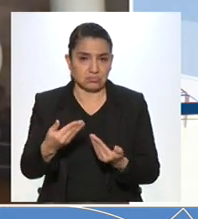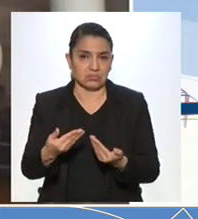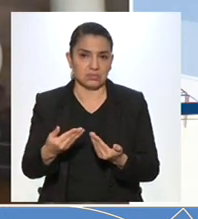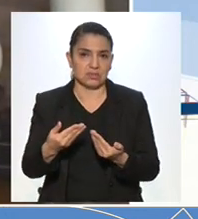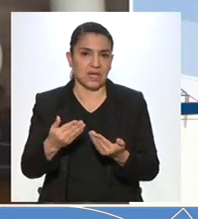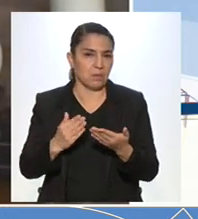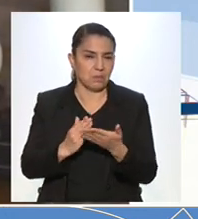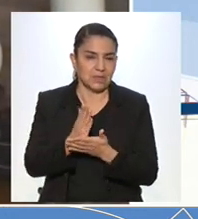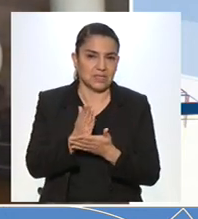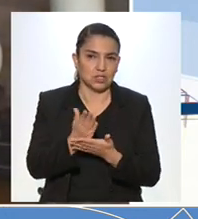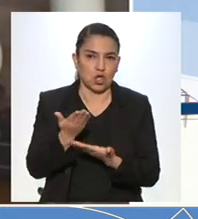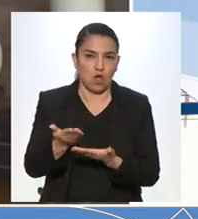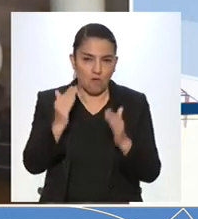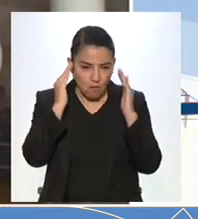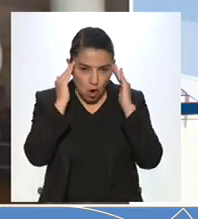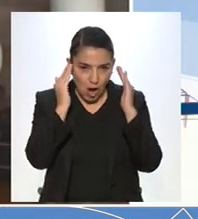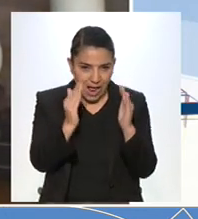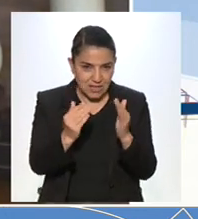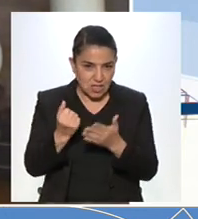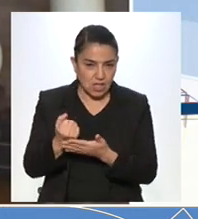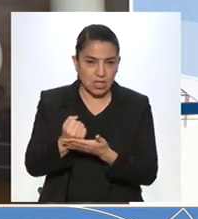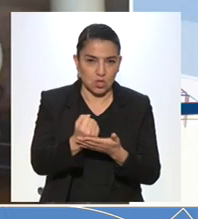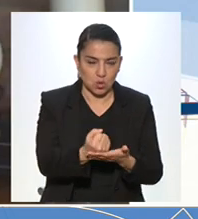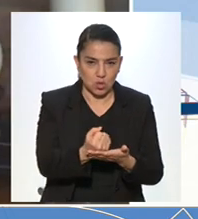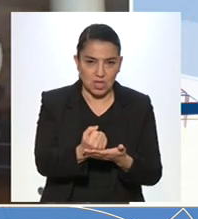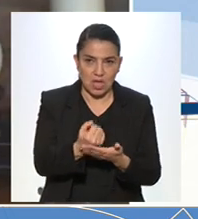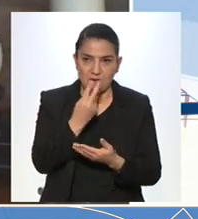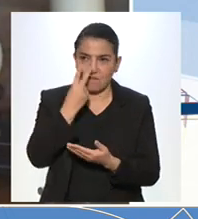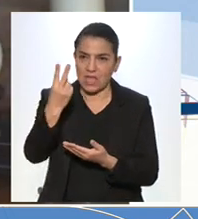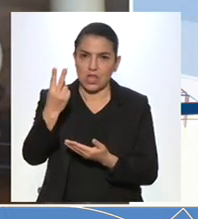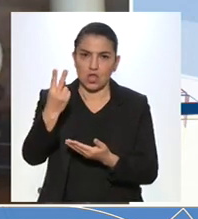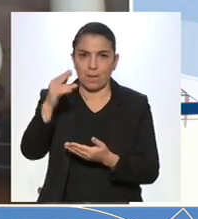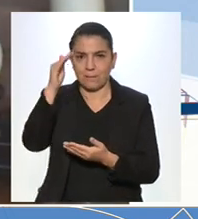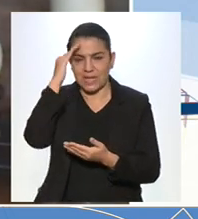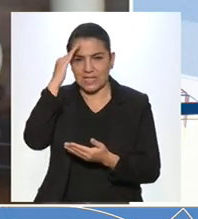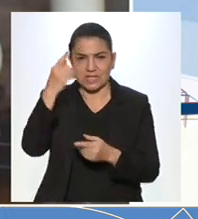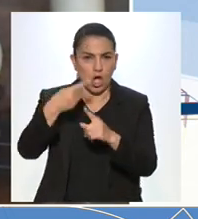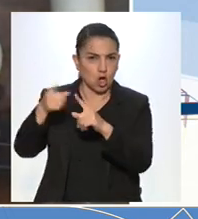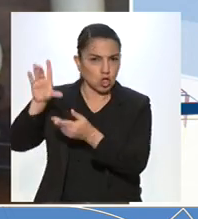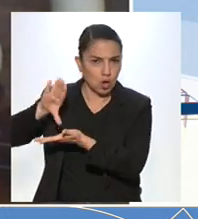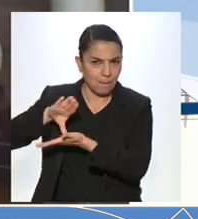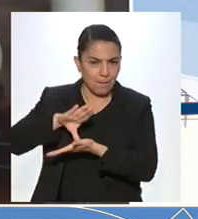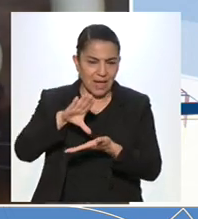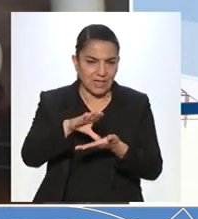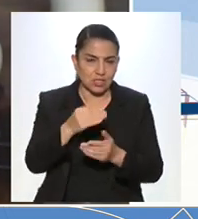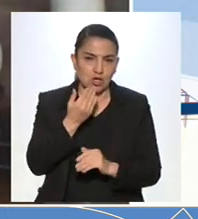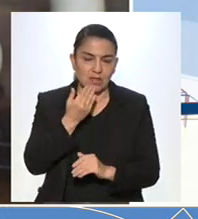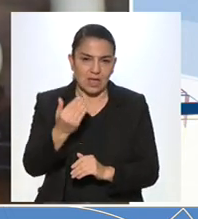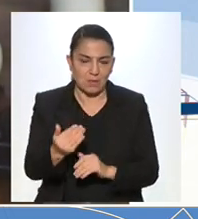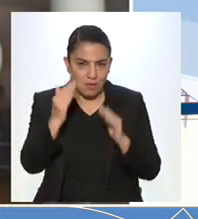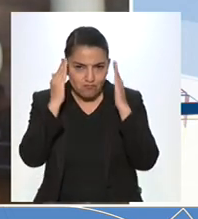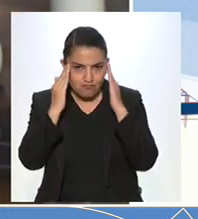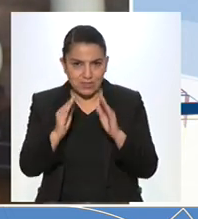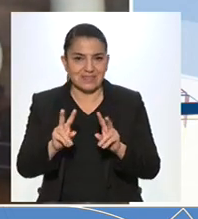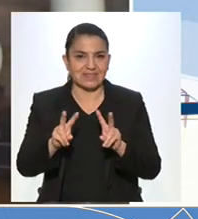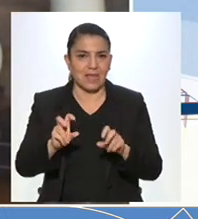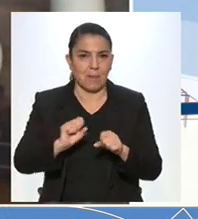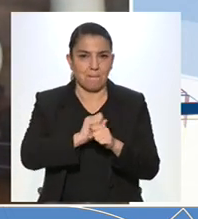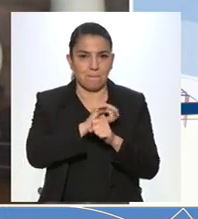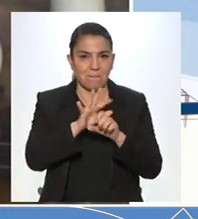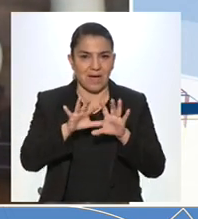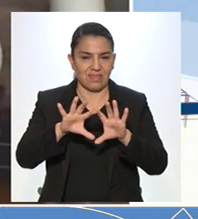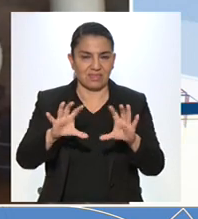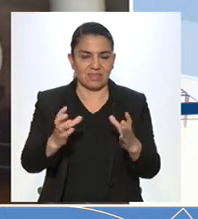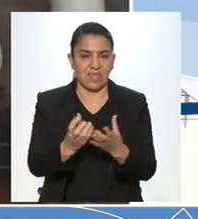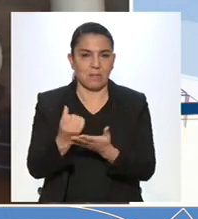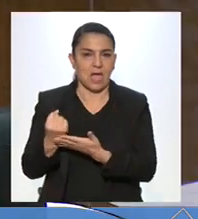está muy focalizada la ayuda. Viendo la experiencia comparada de otros países que estaban también abordando el tema de la pandemia, las ayudas